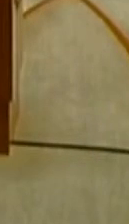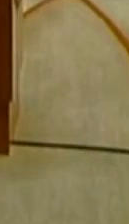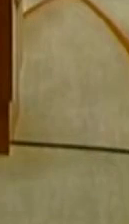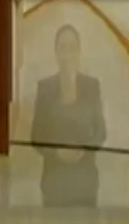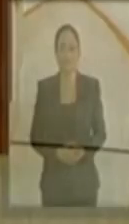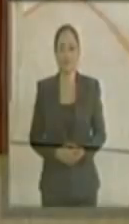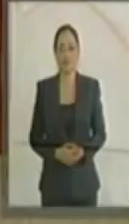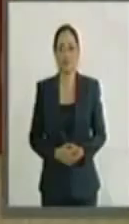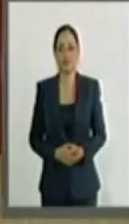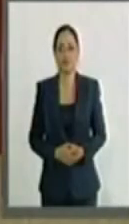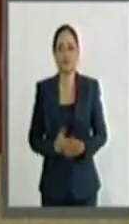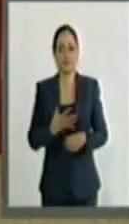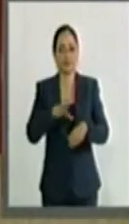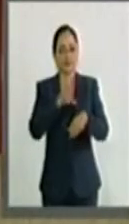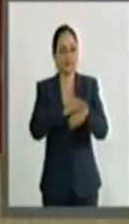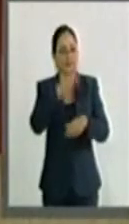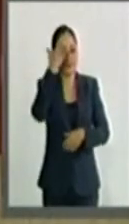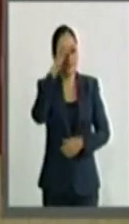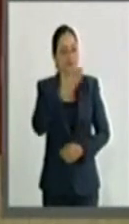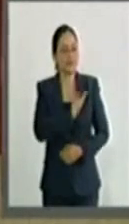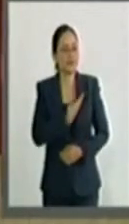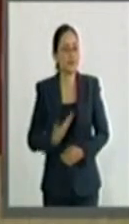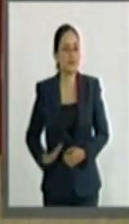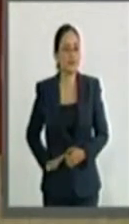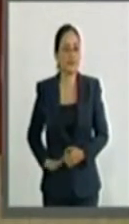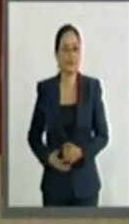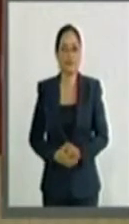Con su venia, señor presidente,